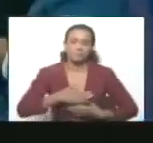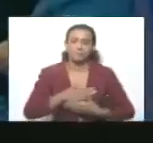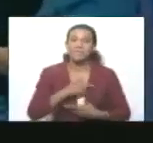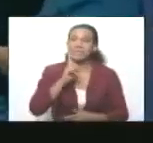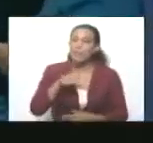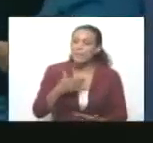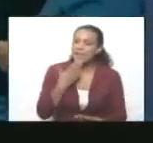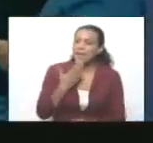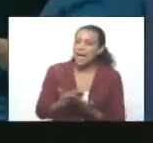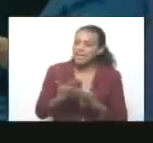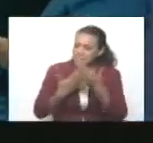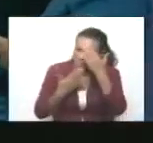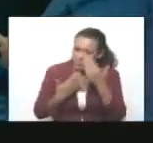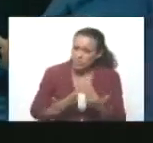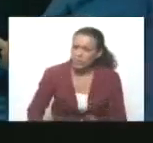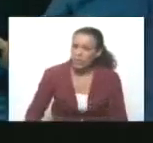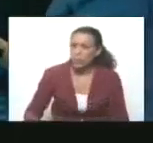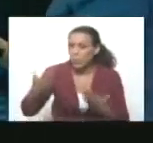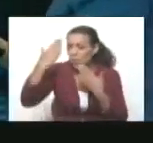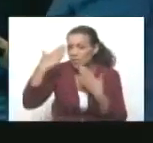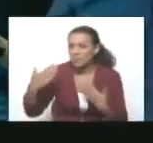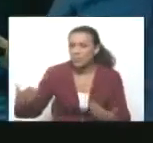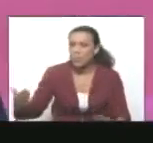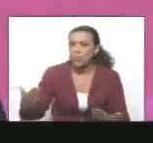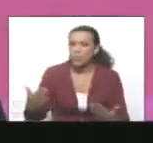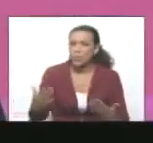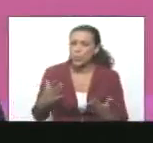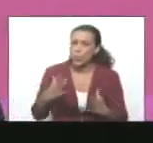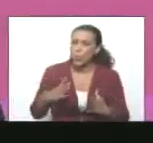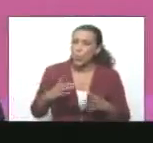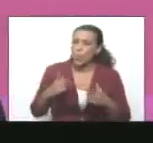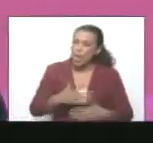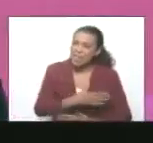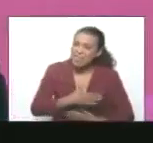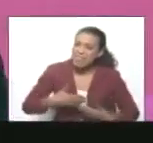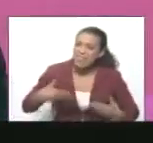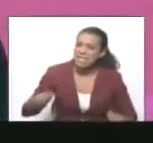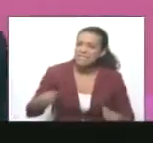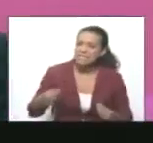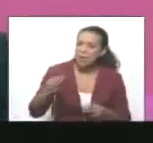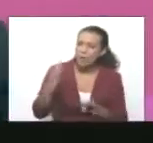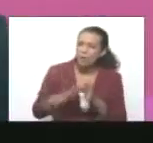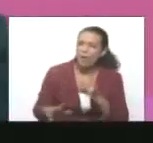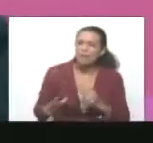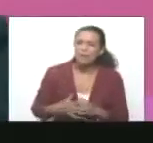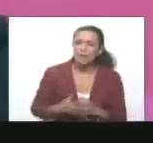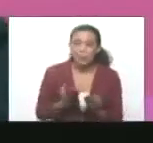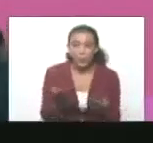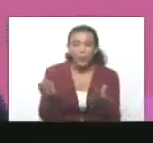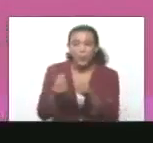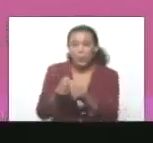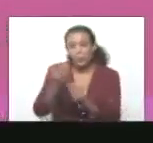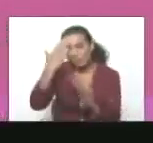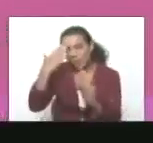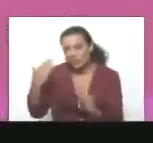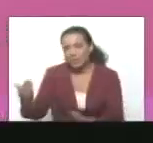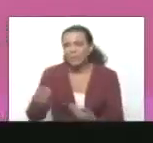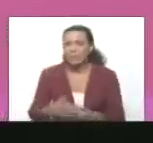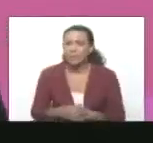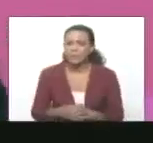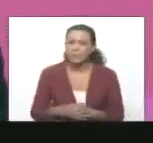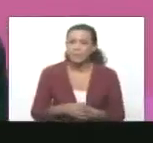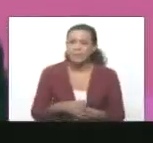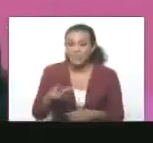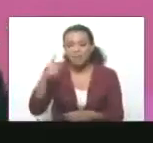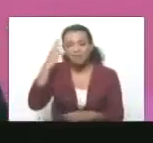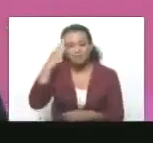también los mejores deseos del presidente Erdogan y de su esposa, la señora Emine Erdogan, que saben que